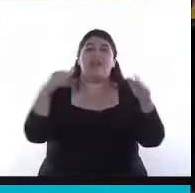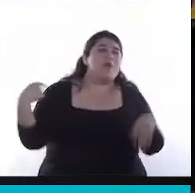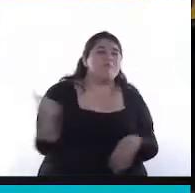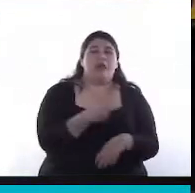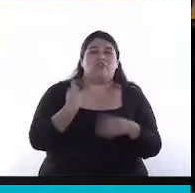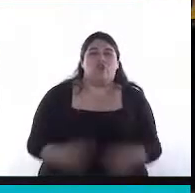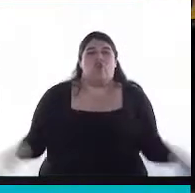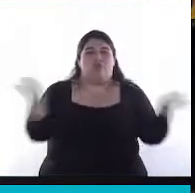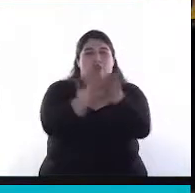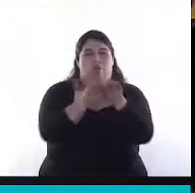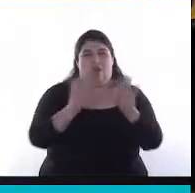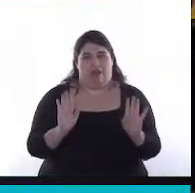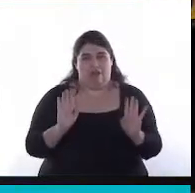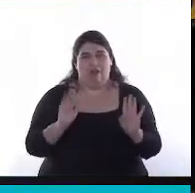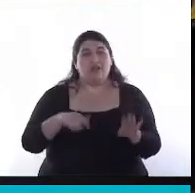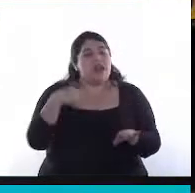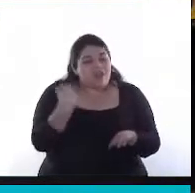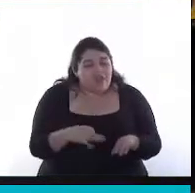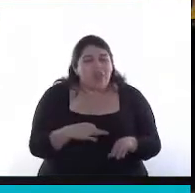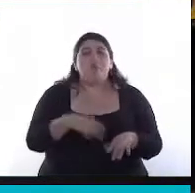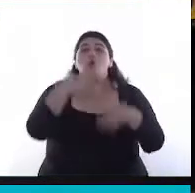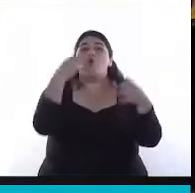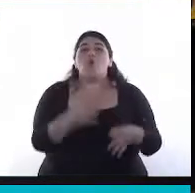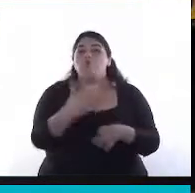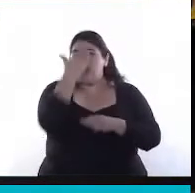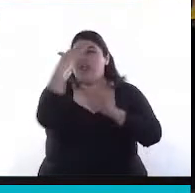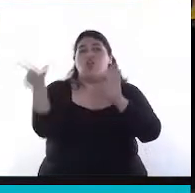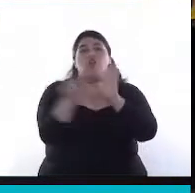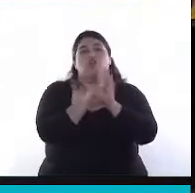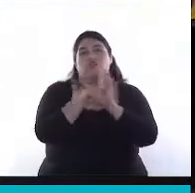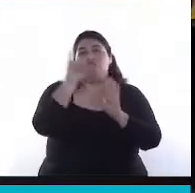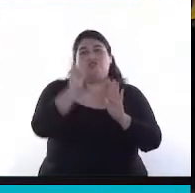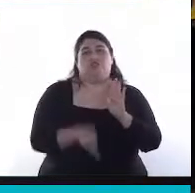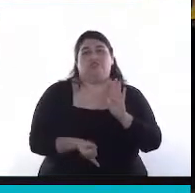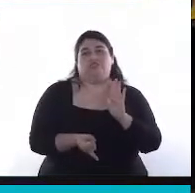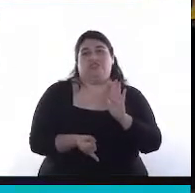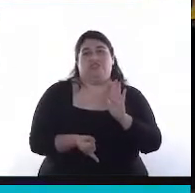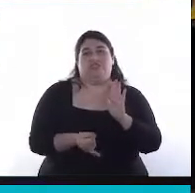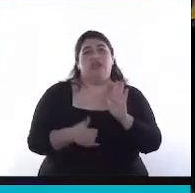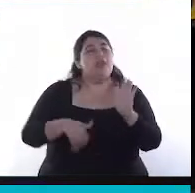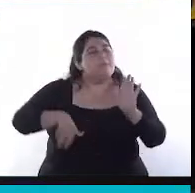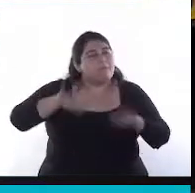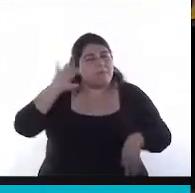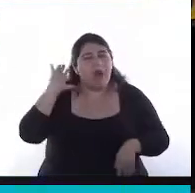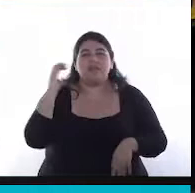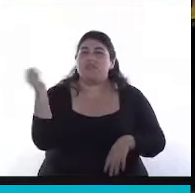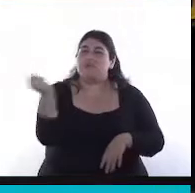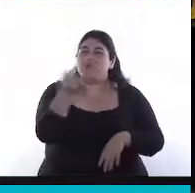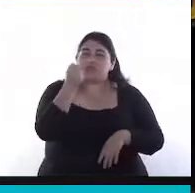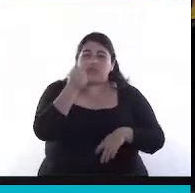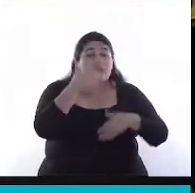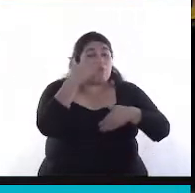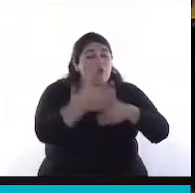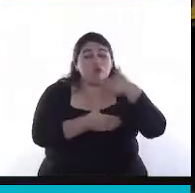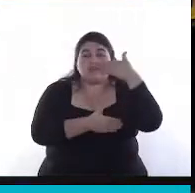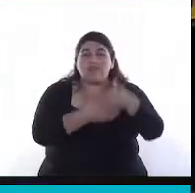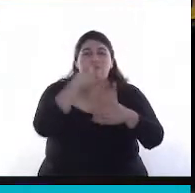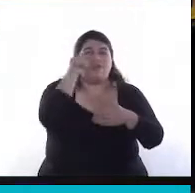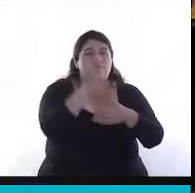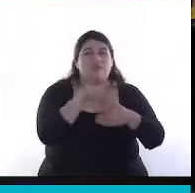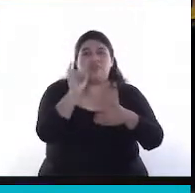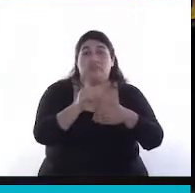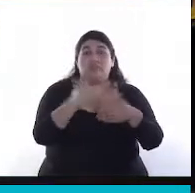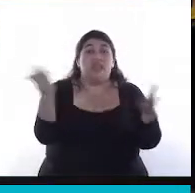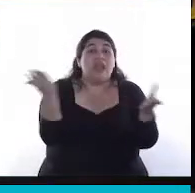que haciendo cumplir la constitución y los códigos de procedimiento ante una causa